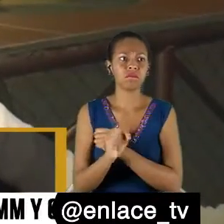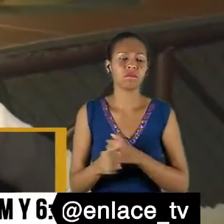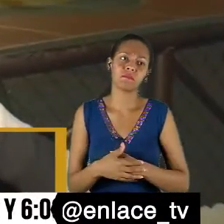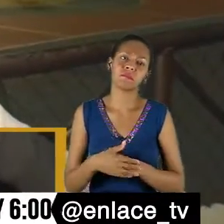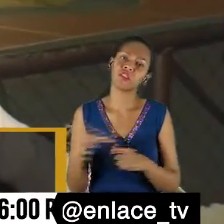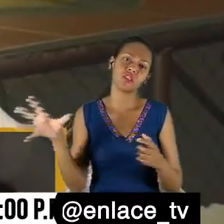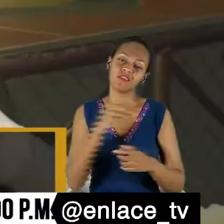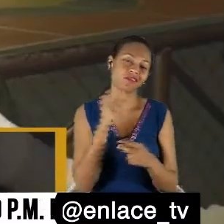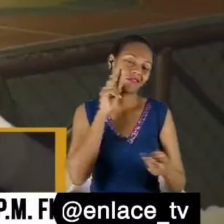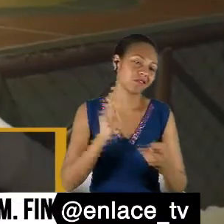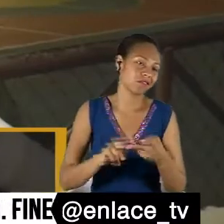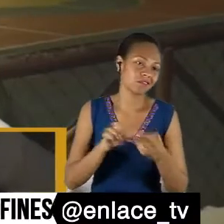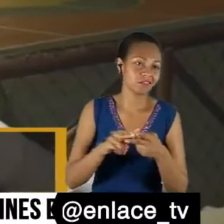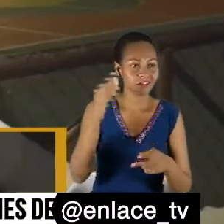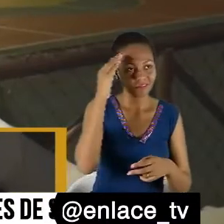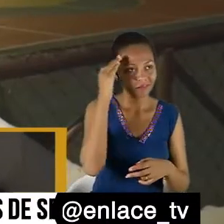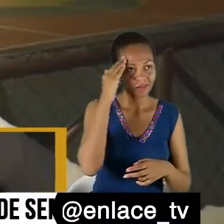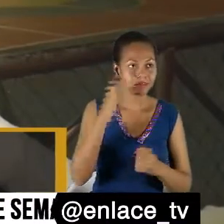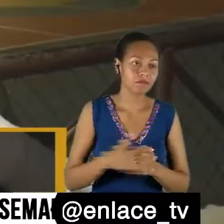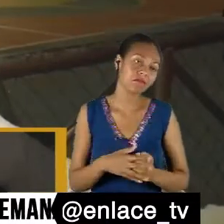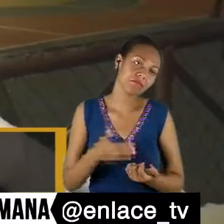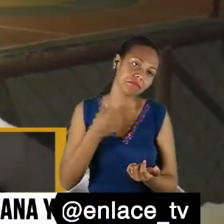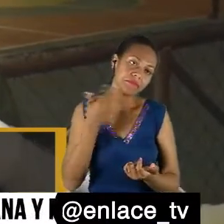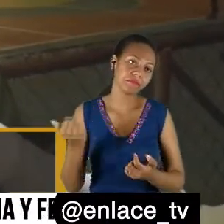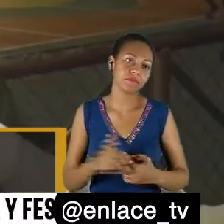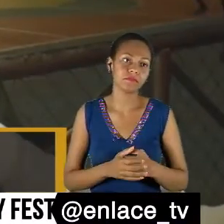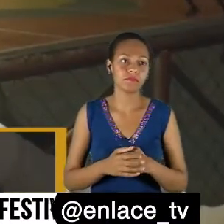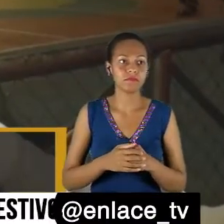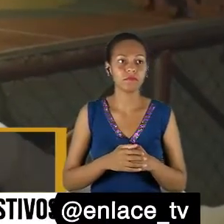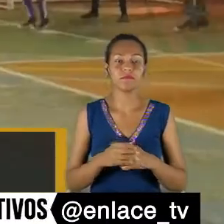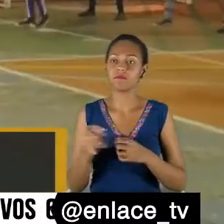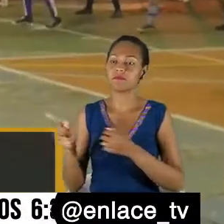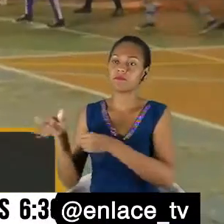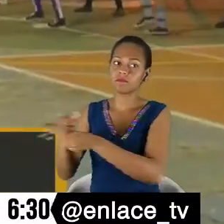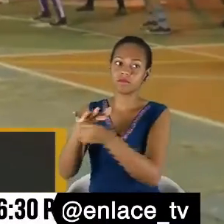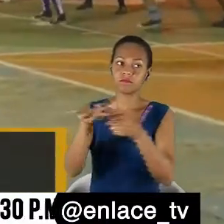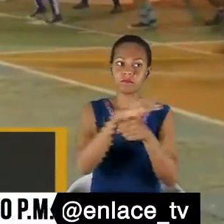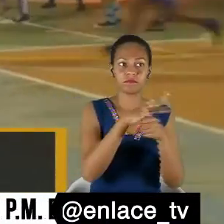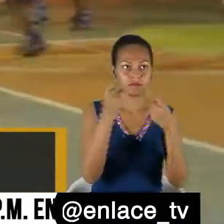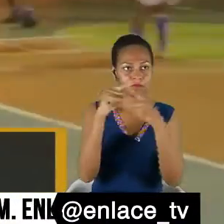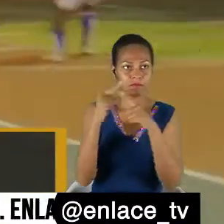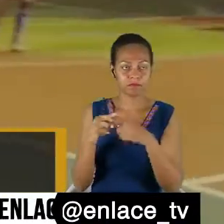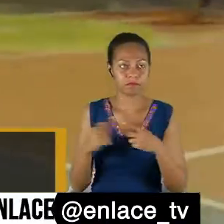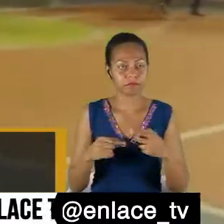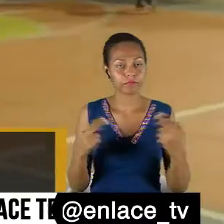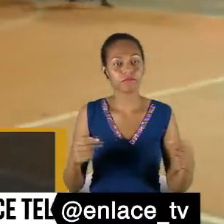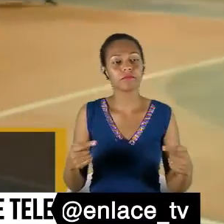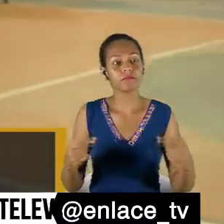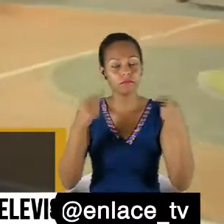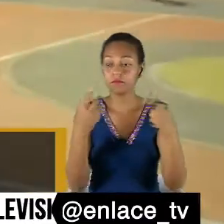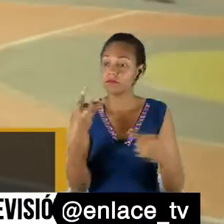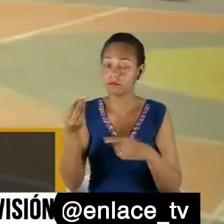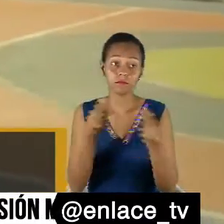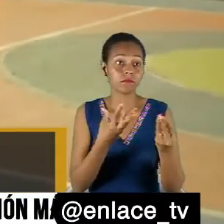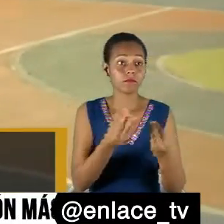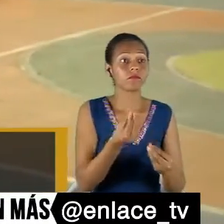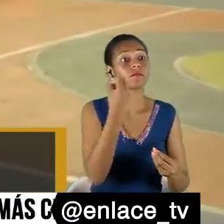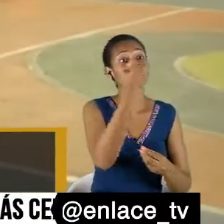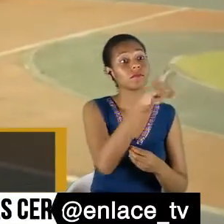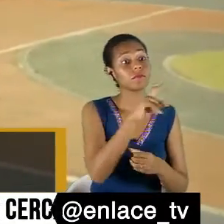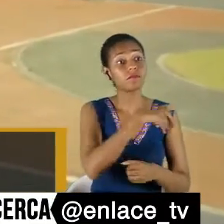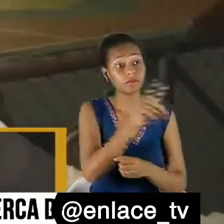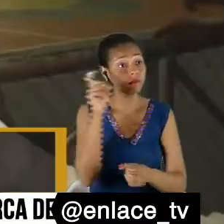todos. Estos jóvenes vienen de barrios populares. 12 equipos se inscribieron para participar en el